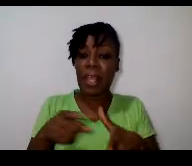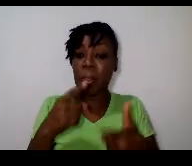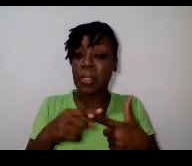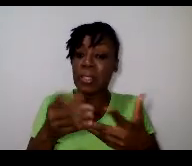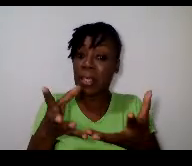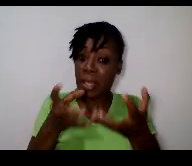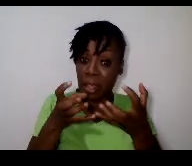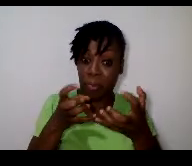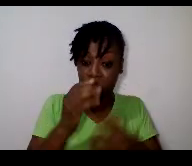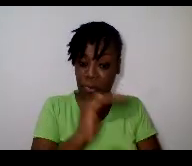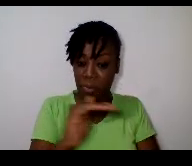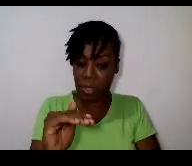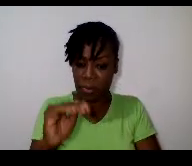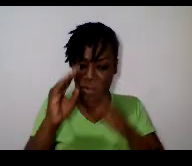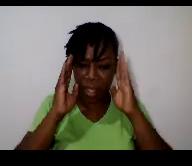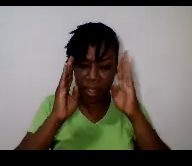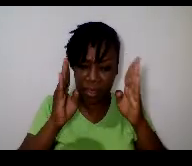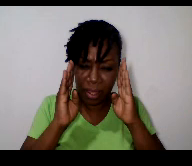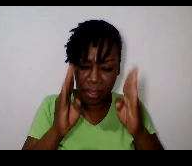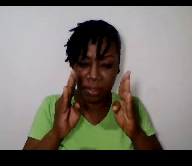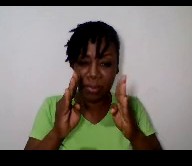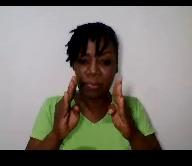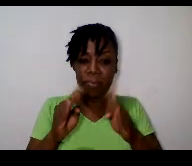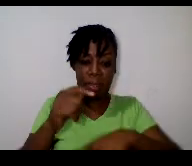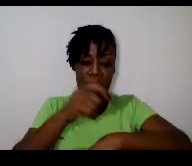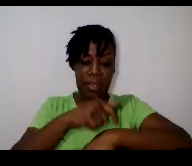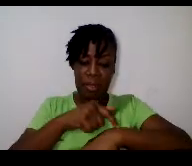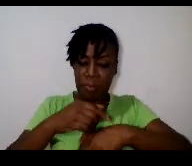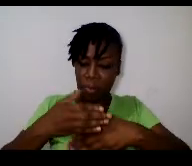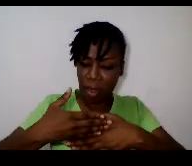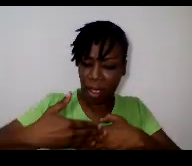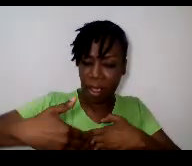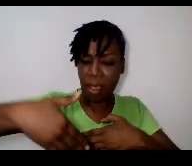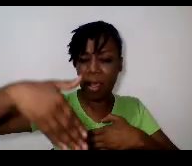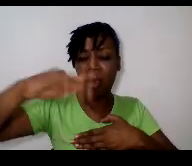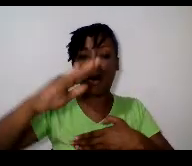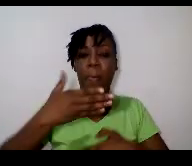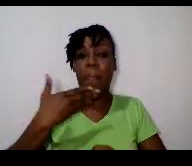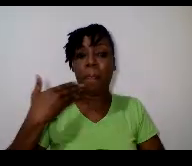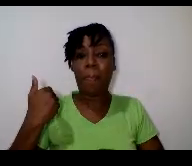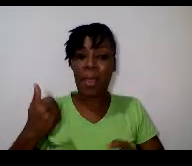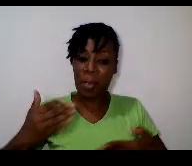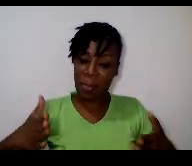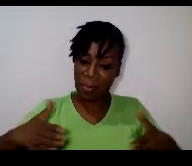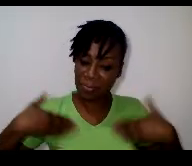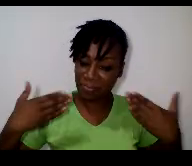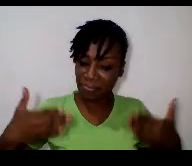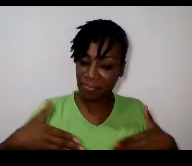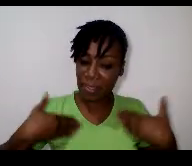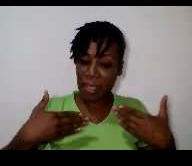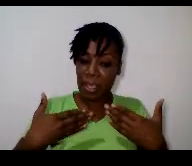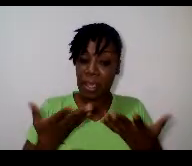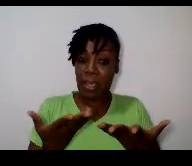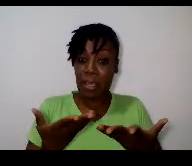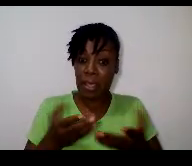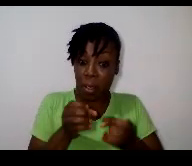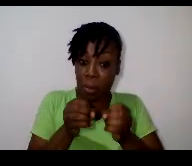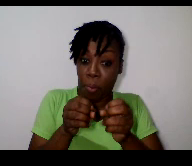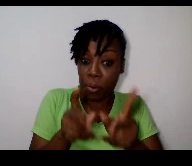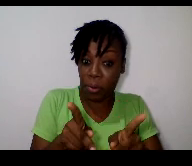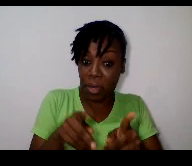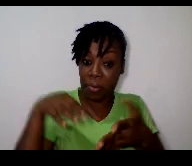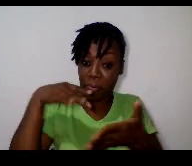atentos por largos periodos de tiempo, que tengan un mejor ánimo, que tengan mayor disposición al estudio y que estén menos estresados,